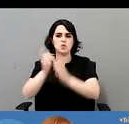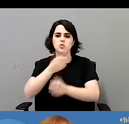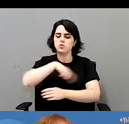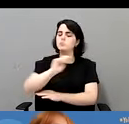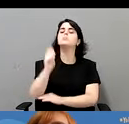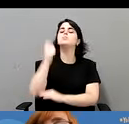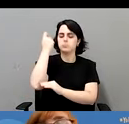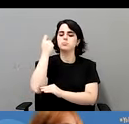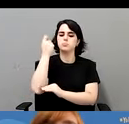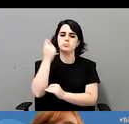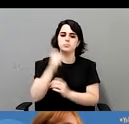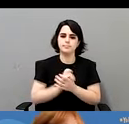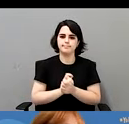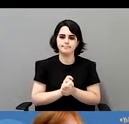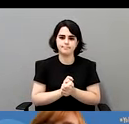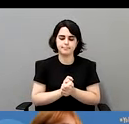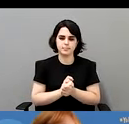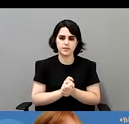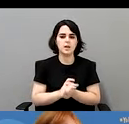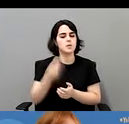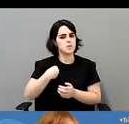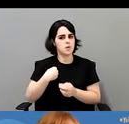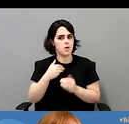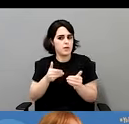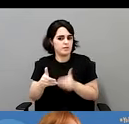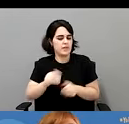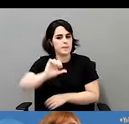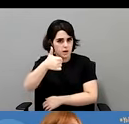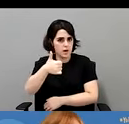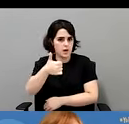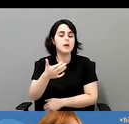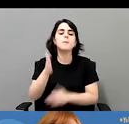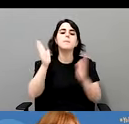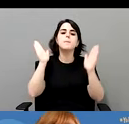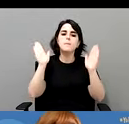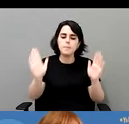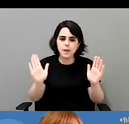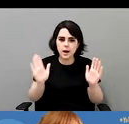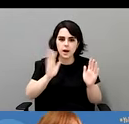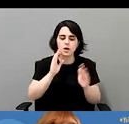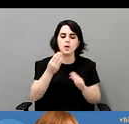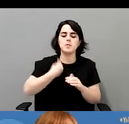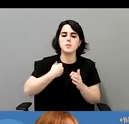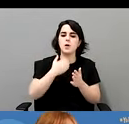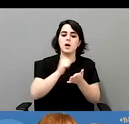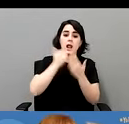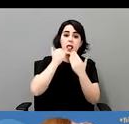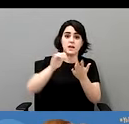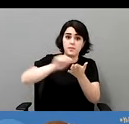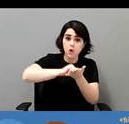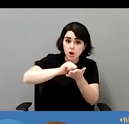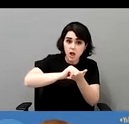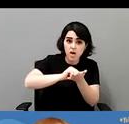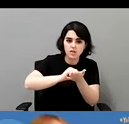conseguido. Bueno, tenemos que esperar que se apruebe, ¿eh? Pero todo indica que según va el borrador, ya se ha